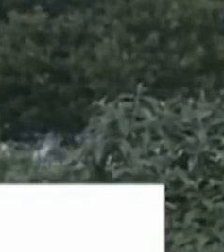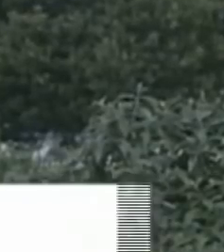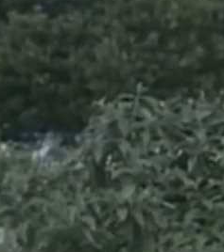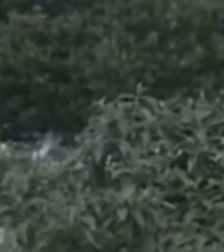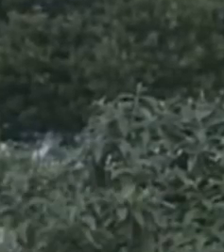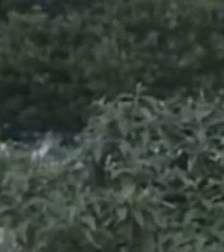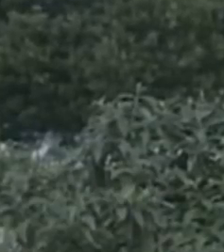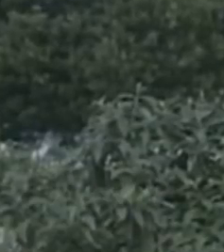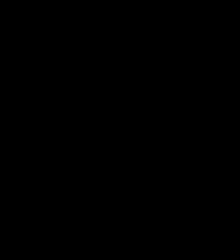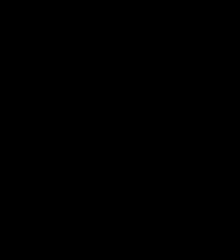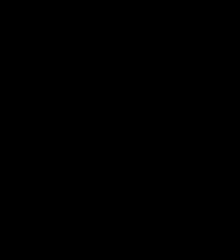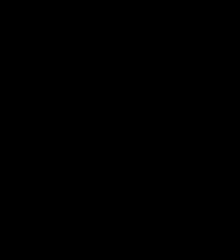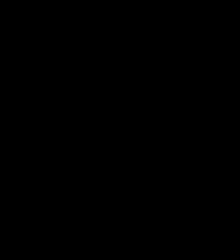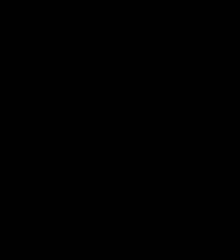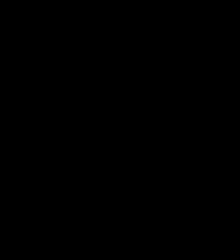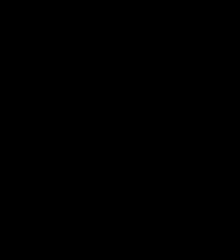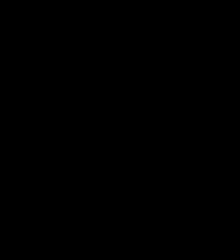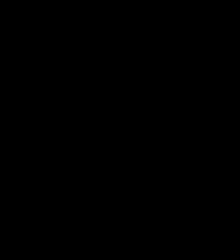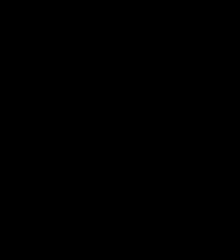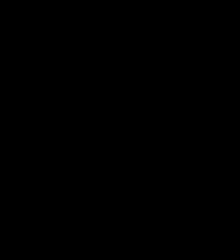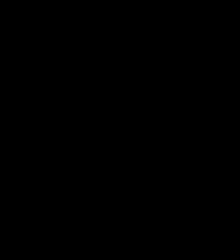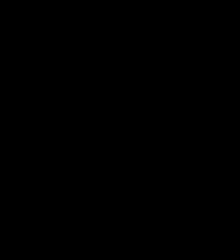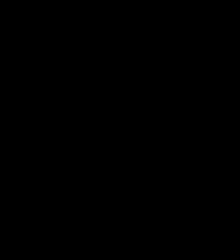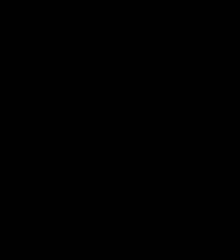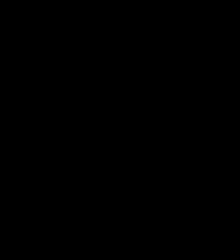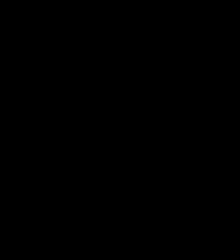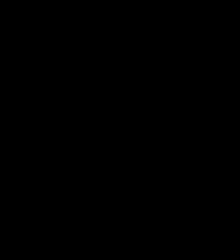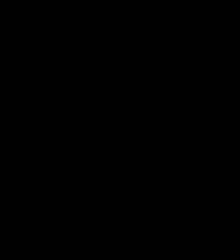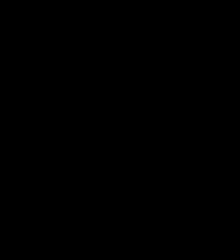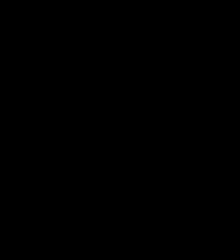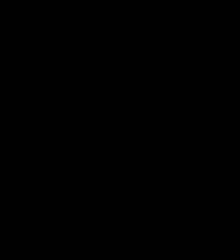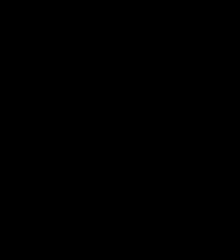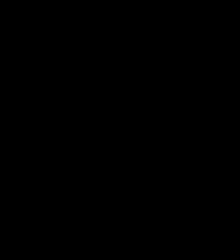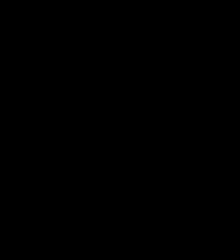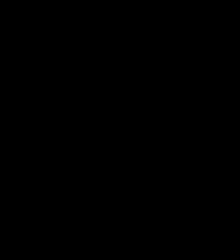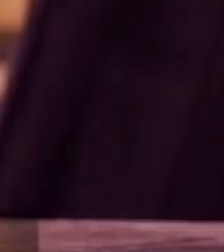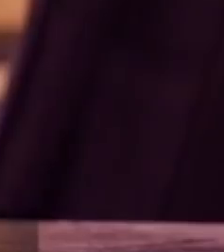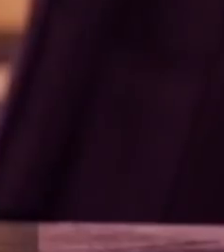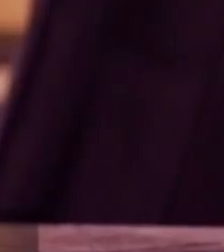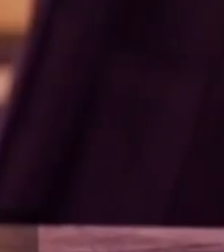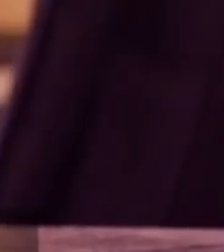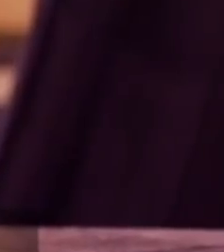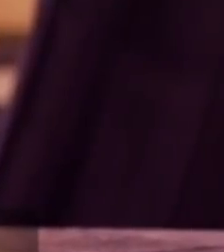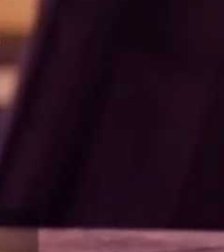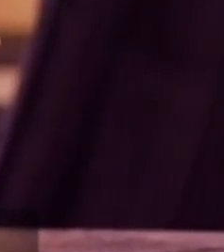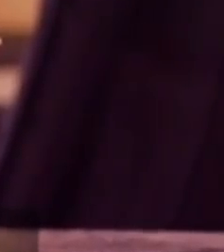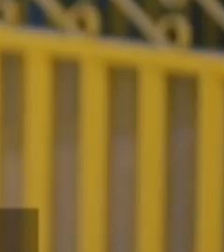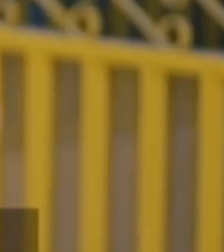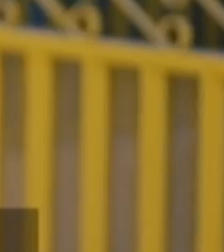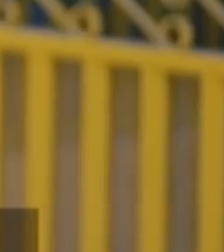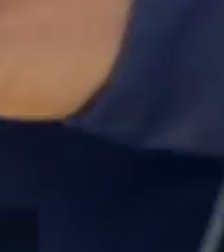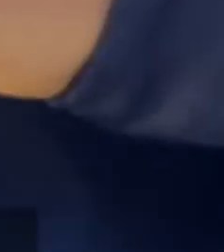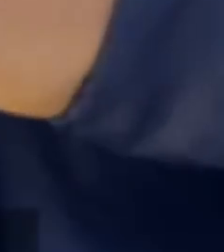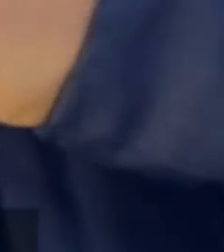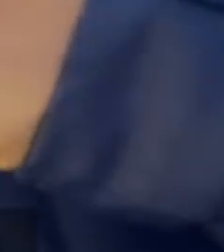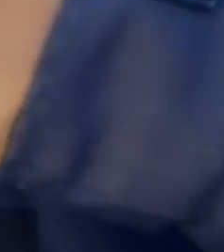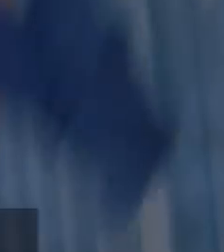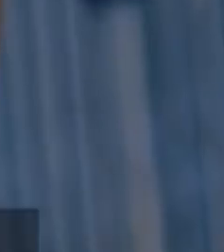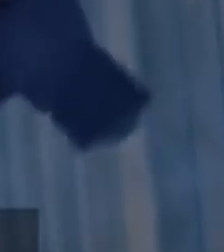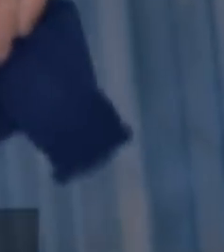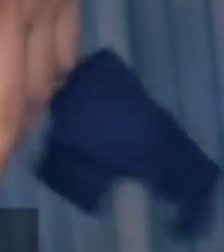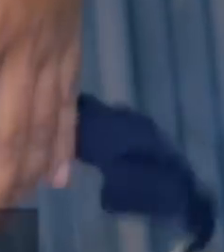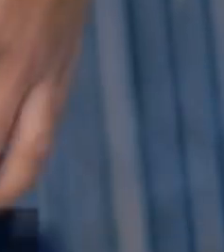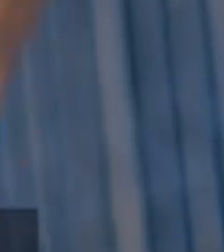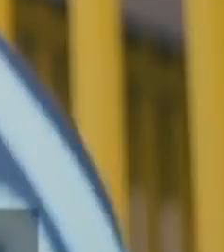8:30 de la mañana. Por 13, Costa Rica Televisión. Yo sé que creemos que nunca nos va a pasar nada, pero